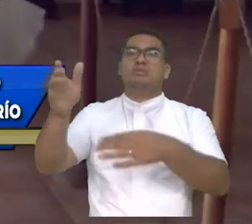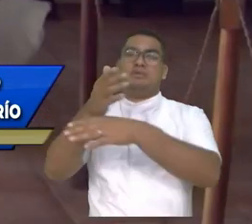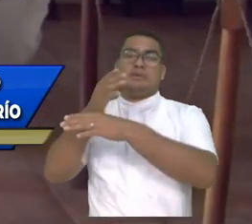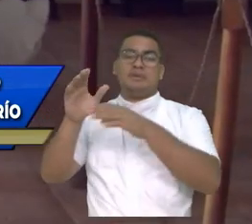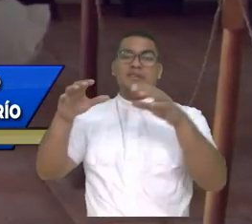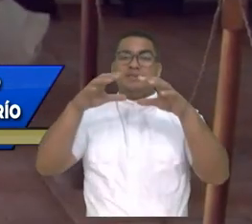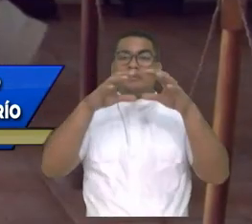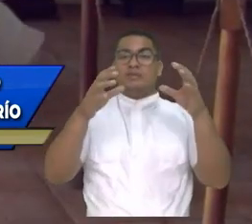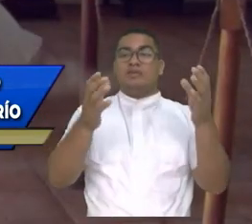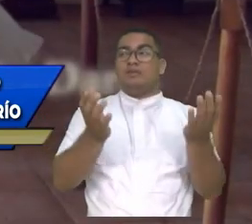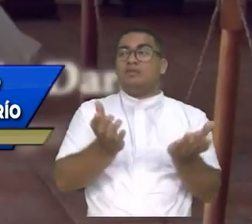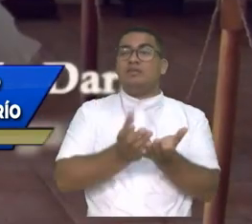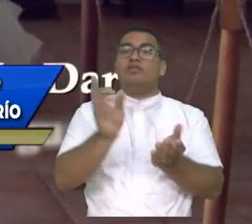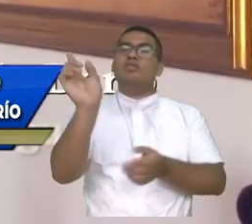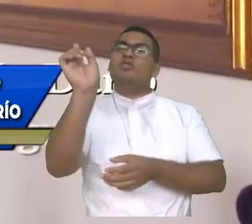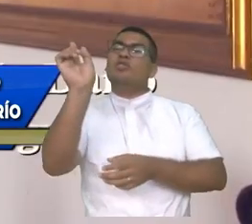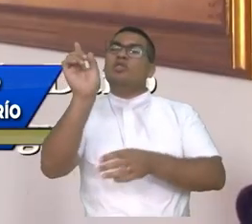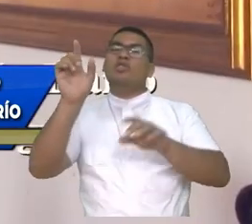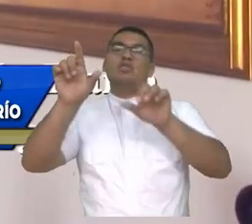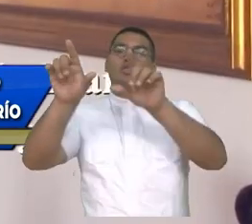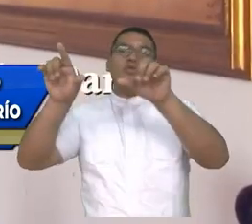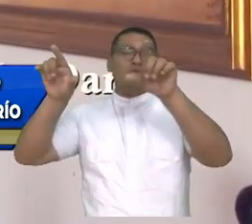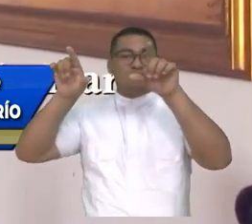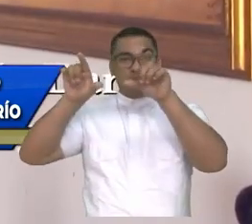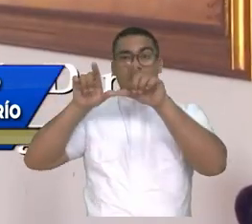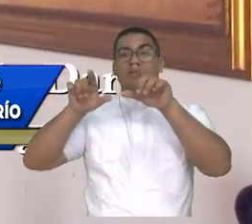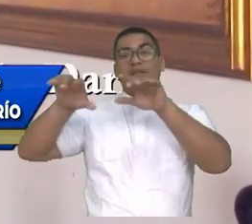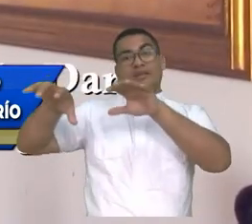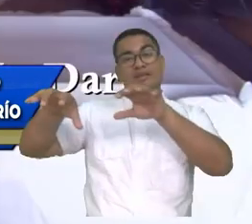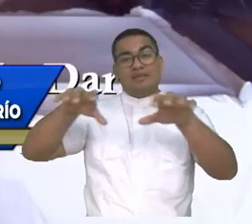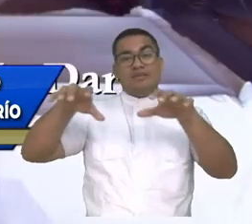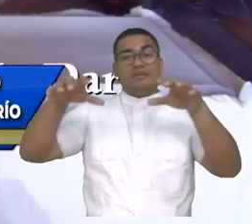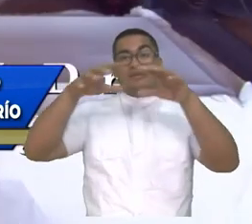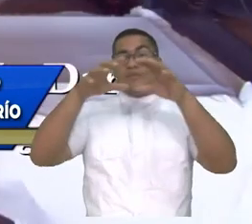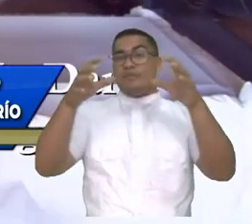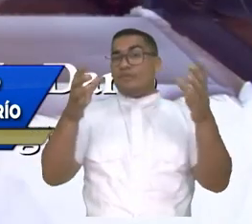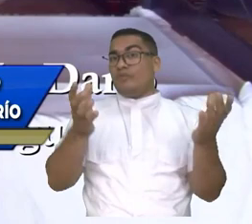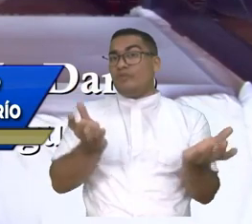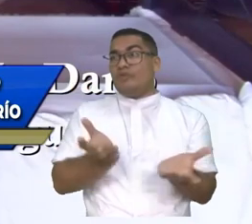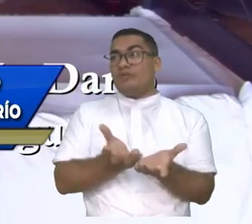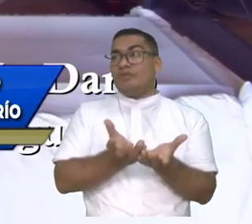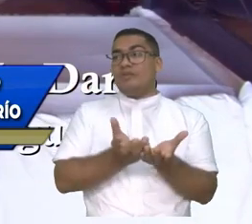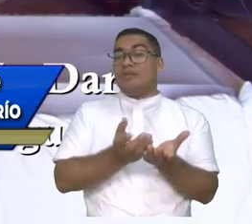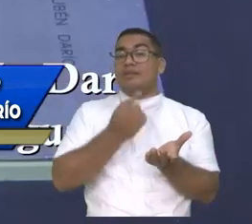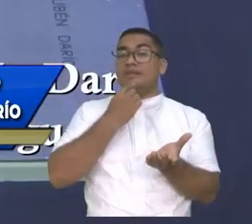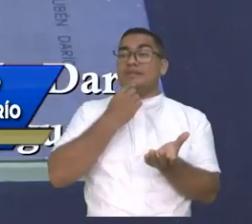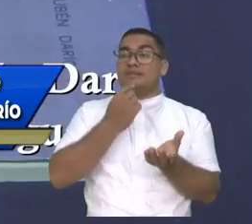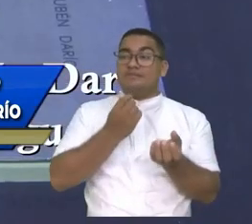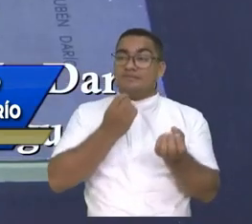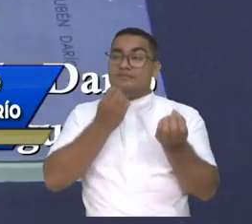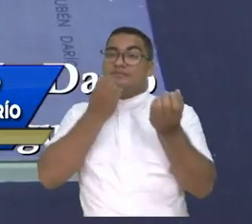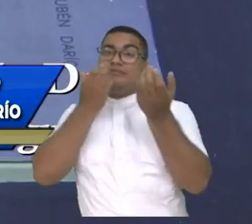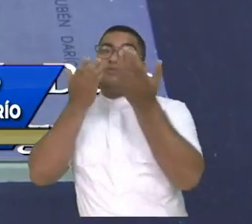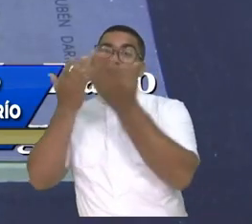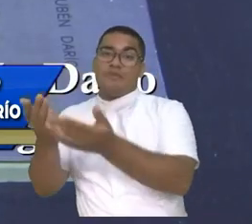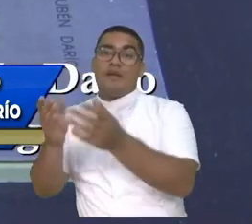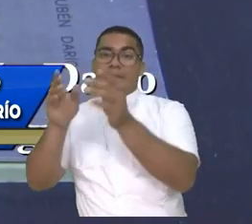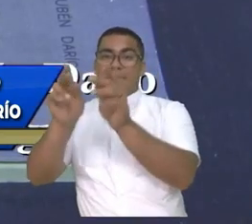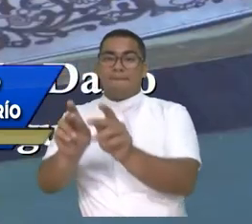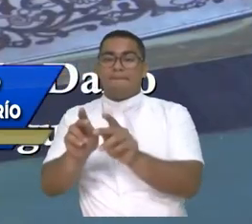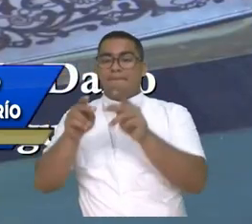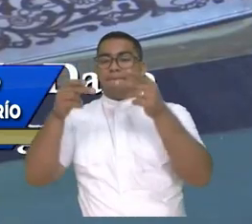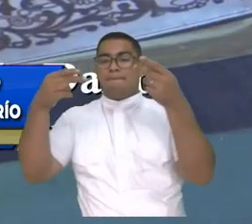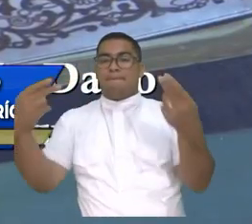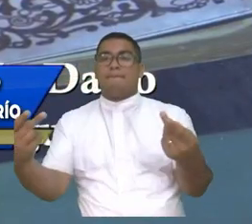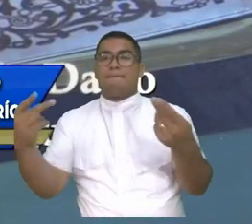había una actividad mundial, él tenía que reportarla al periódico La Nación y entonces